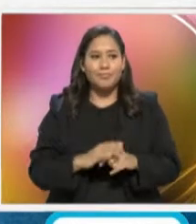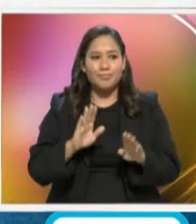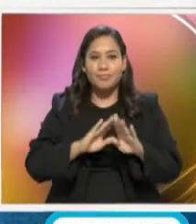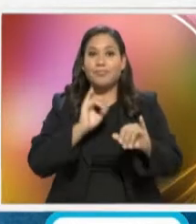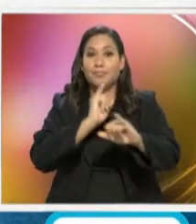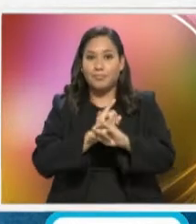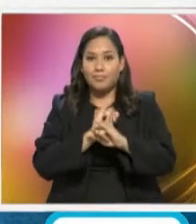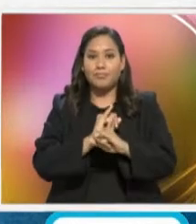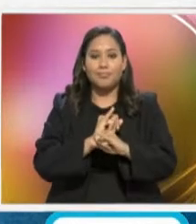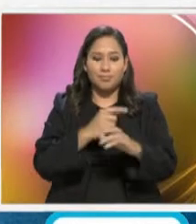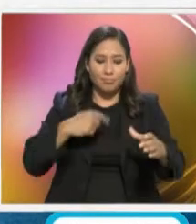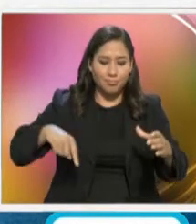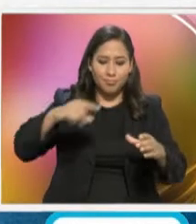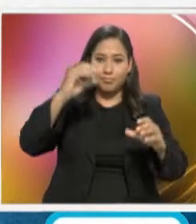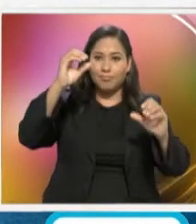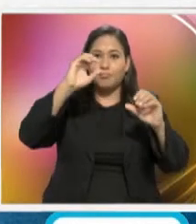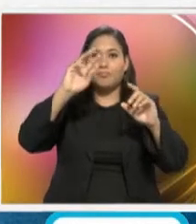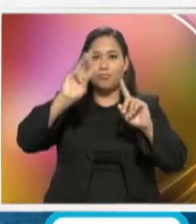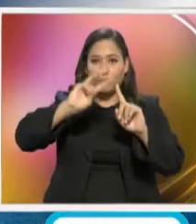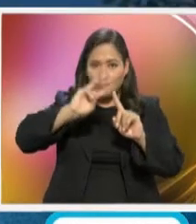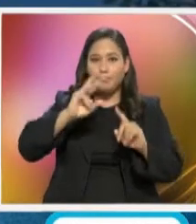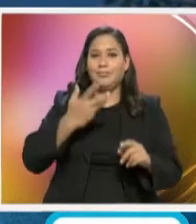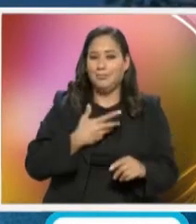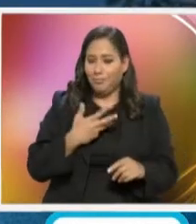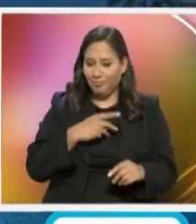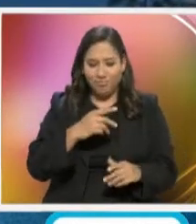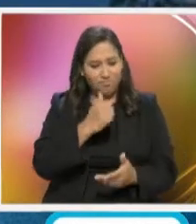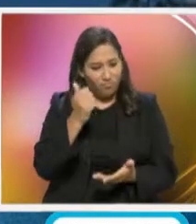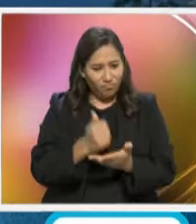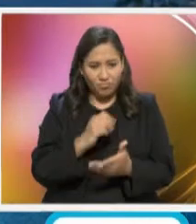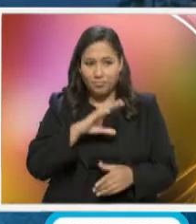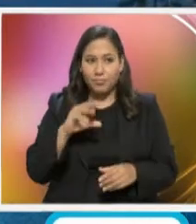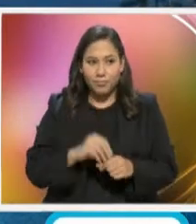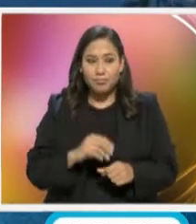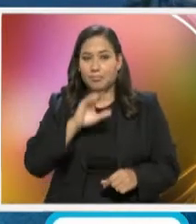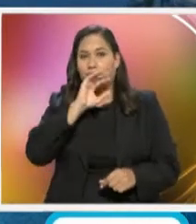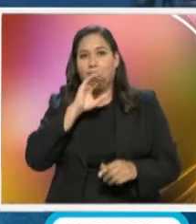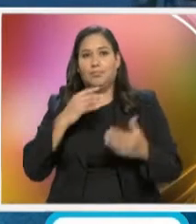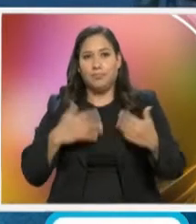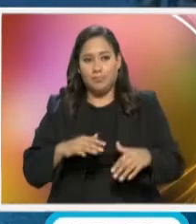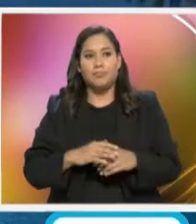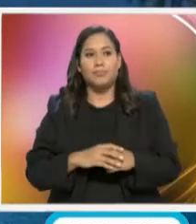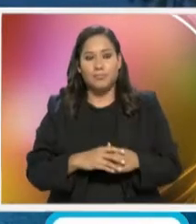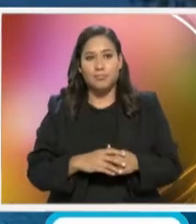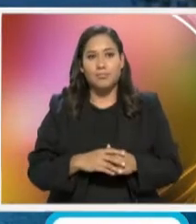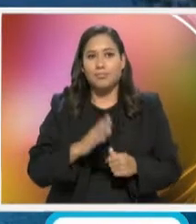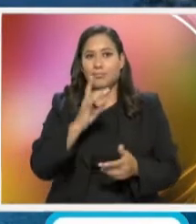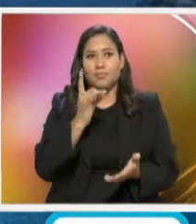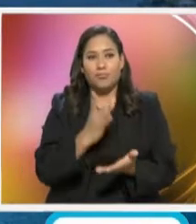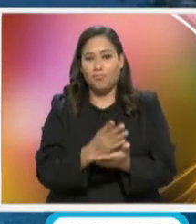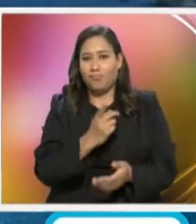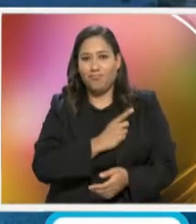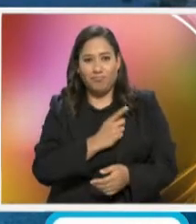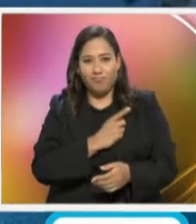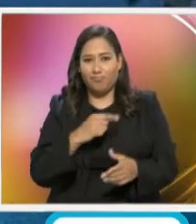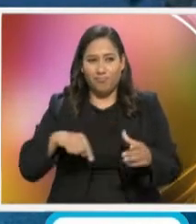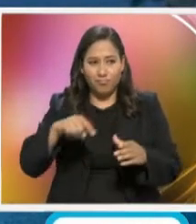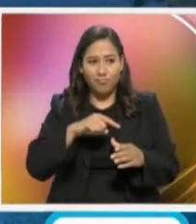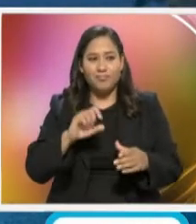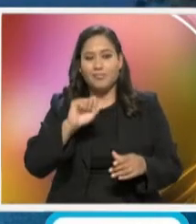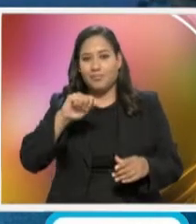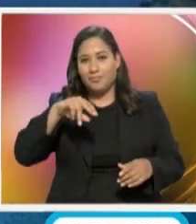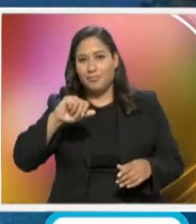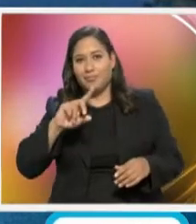de internet en toda la ciudad, una cosa impresionante. Utopía ¿no? le hubieran puesto. Exactamente, sí, ¿no?